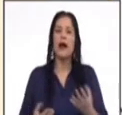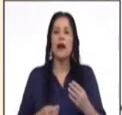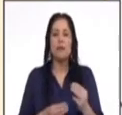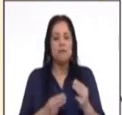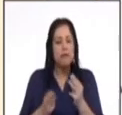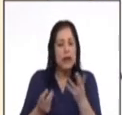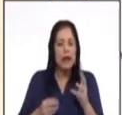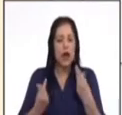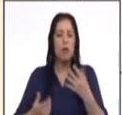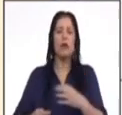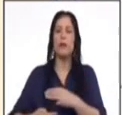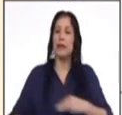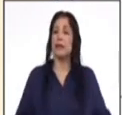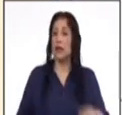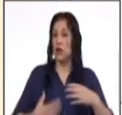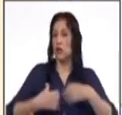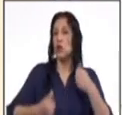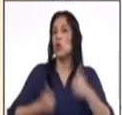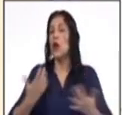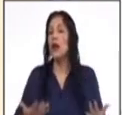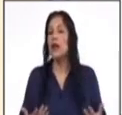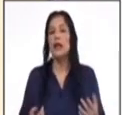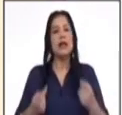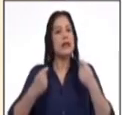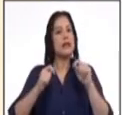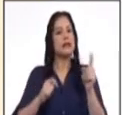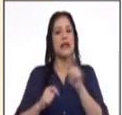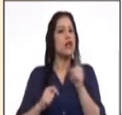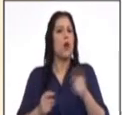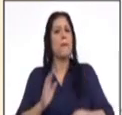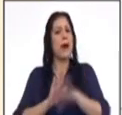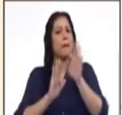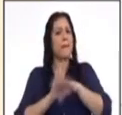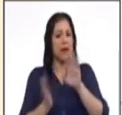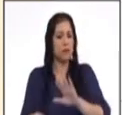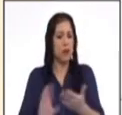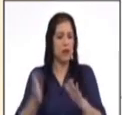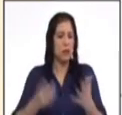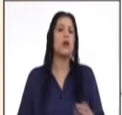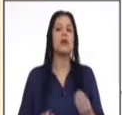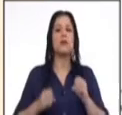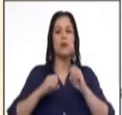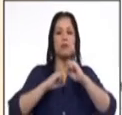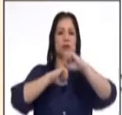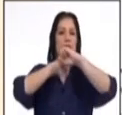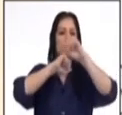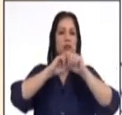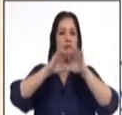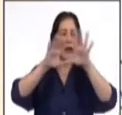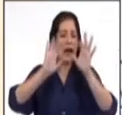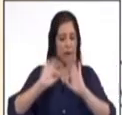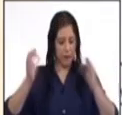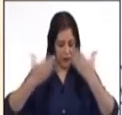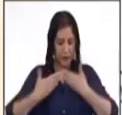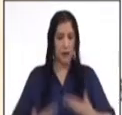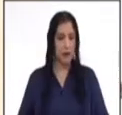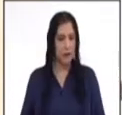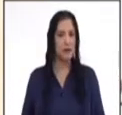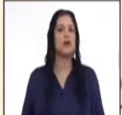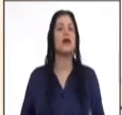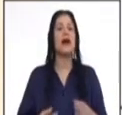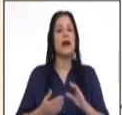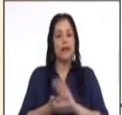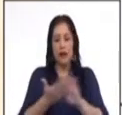del Ministerio de Salud fue la de impedir la mortalidad por medio de la difusión de la higiene personal,